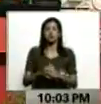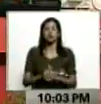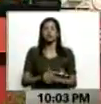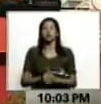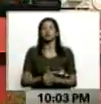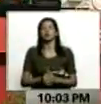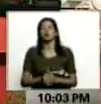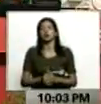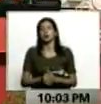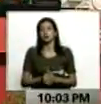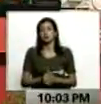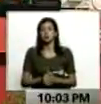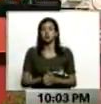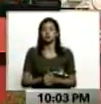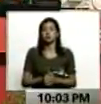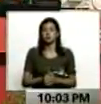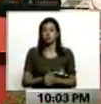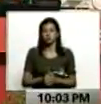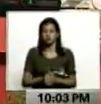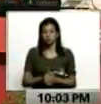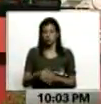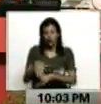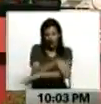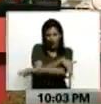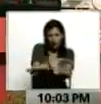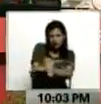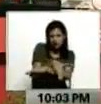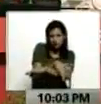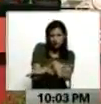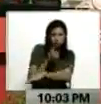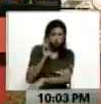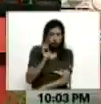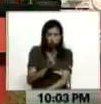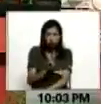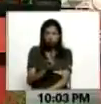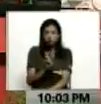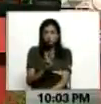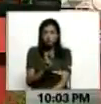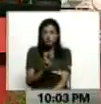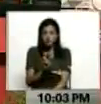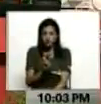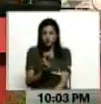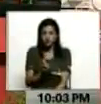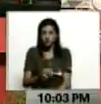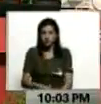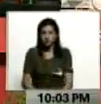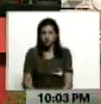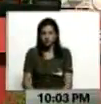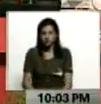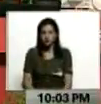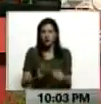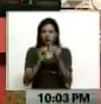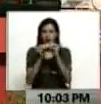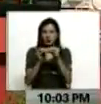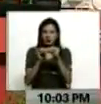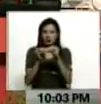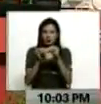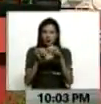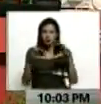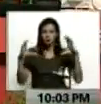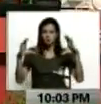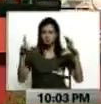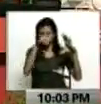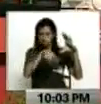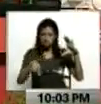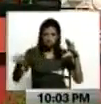extraordinaria bueno y no no me fui y en una callecita así una de esas cosas que ponen se reparan